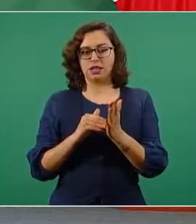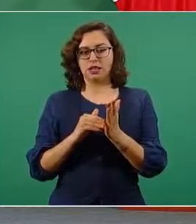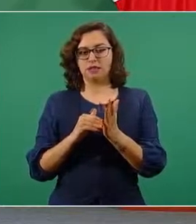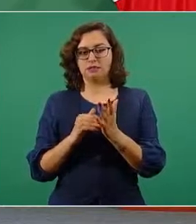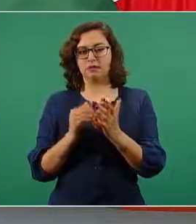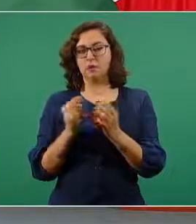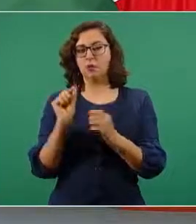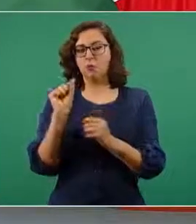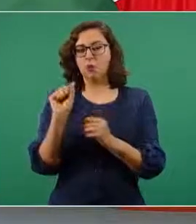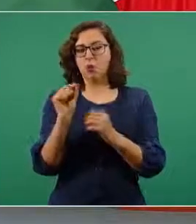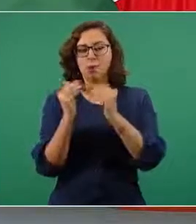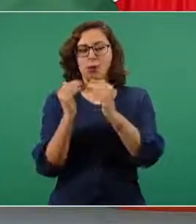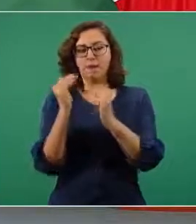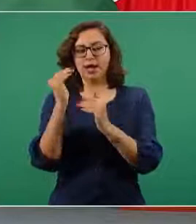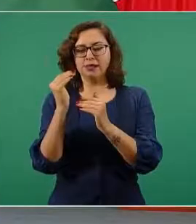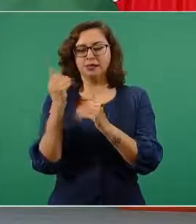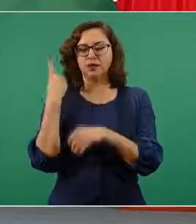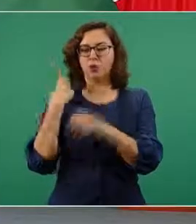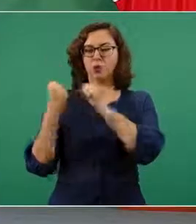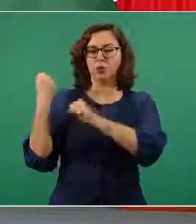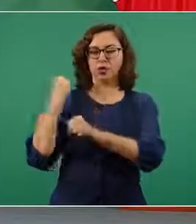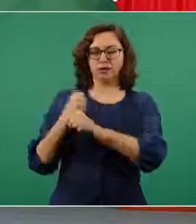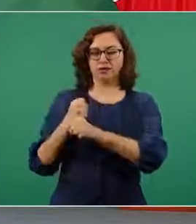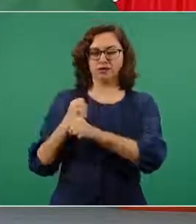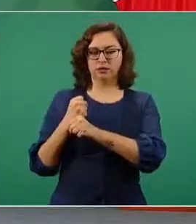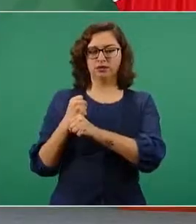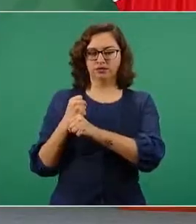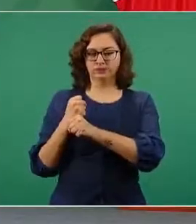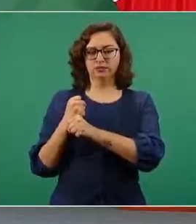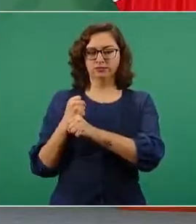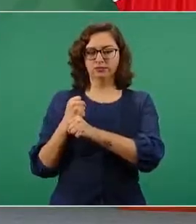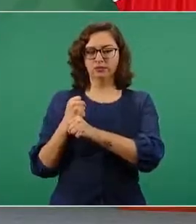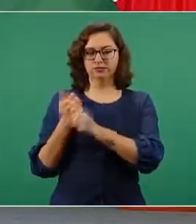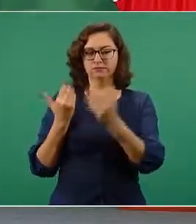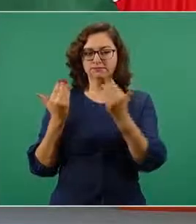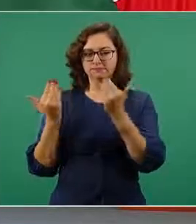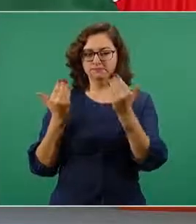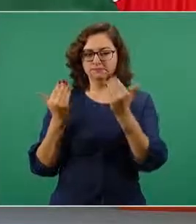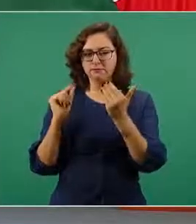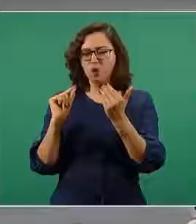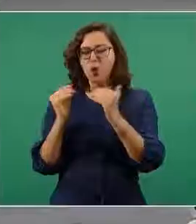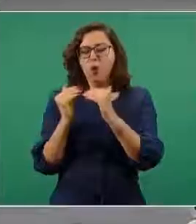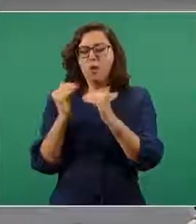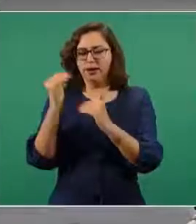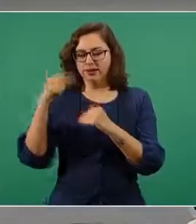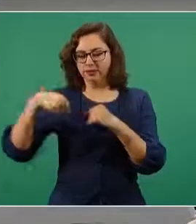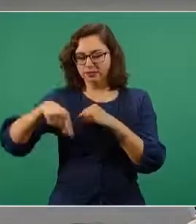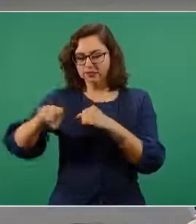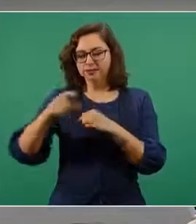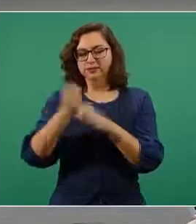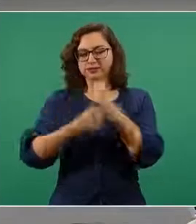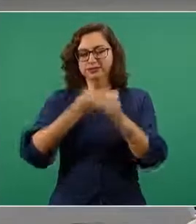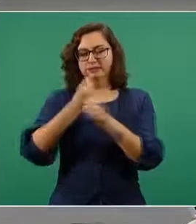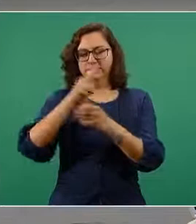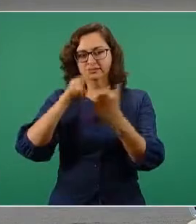ligeramente arriba del mes que más remesas